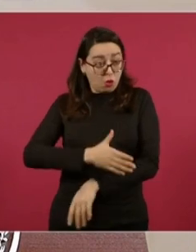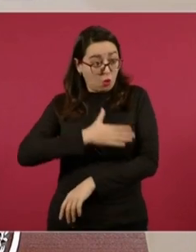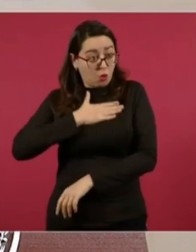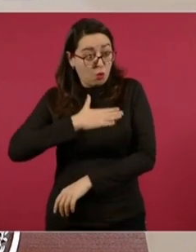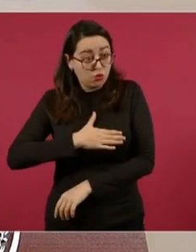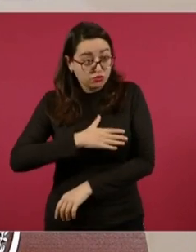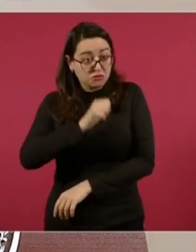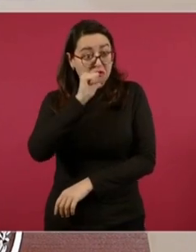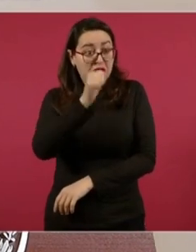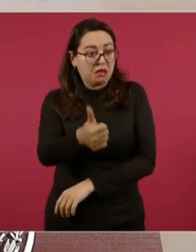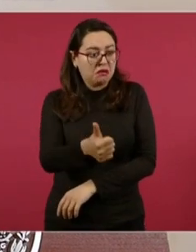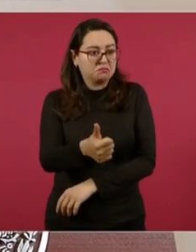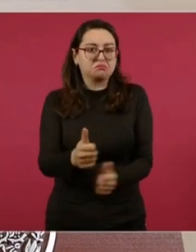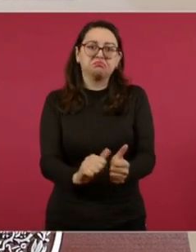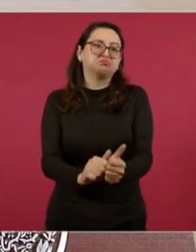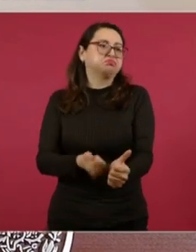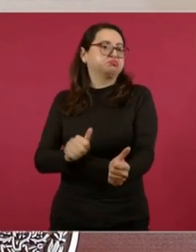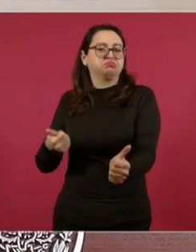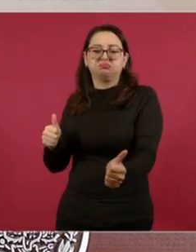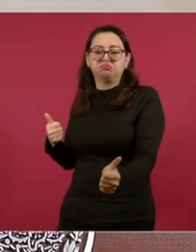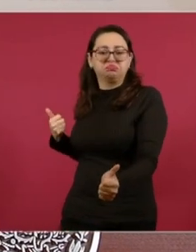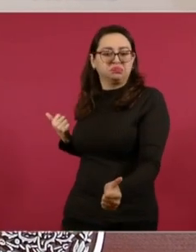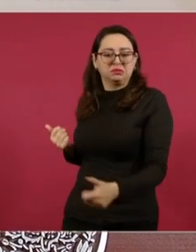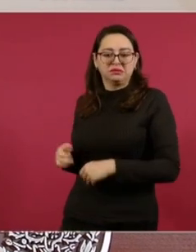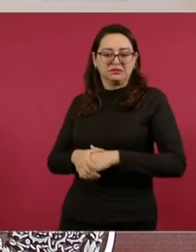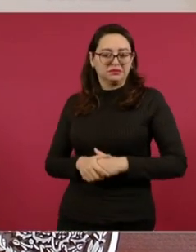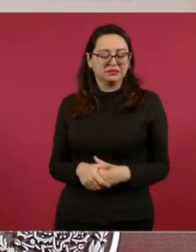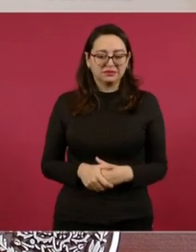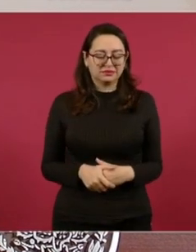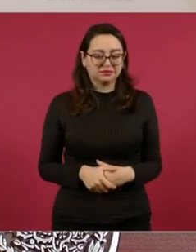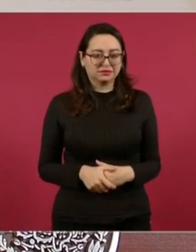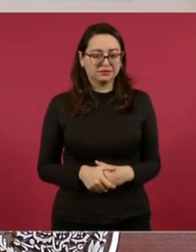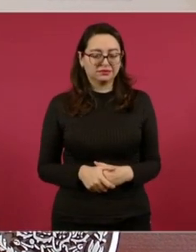Y lo que hemos logrado con este nuevo modelo